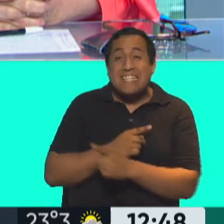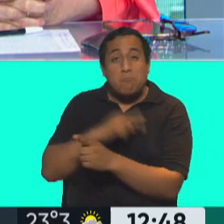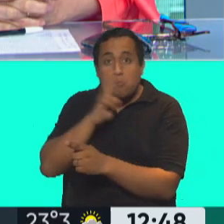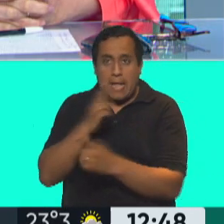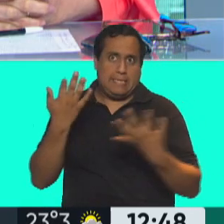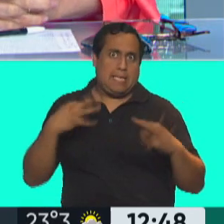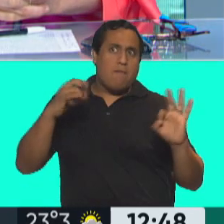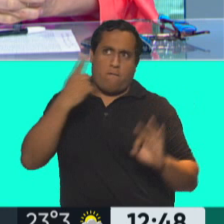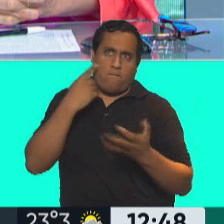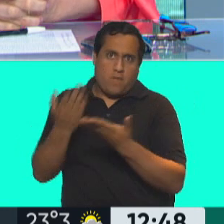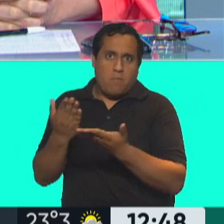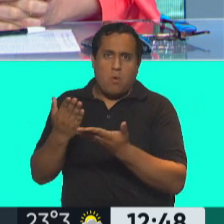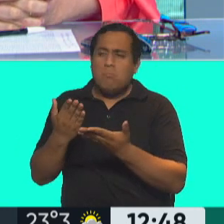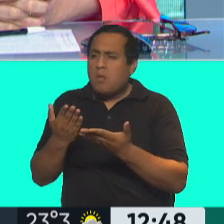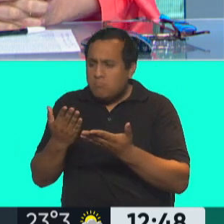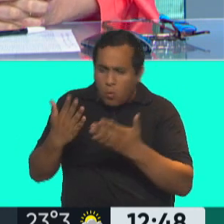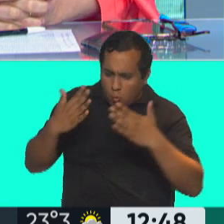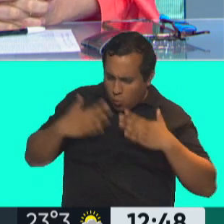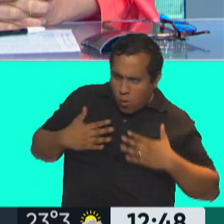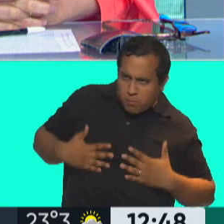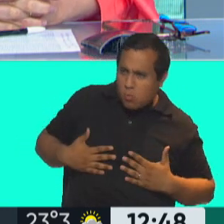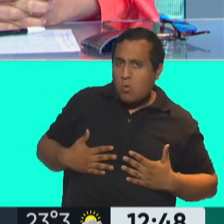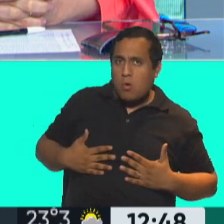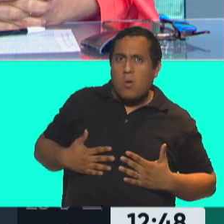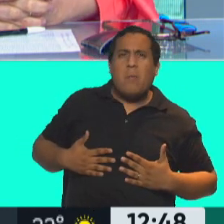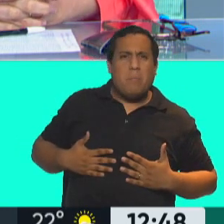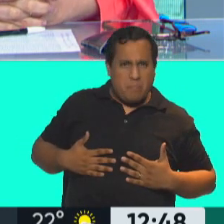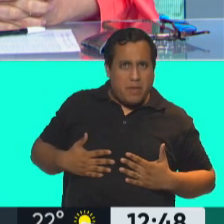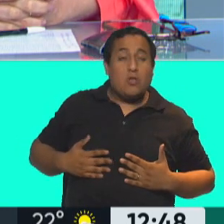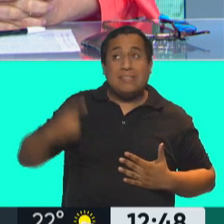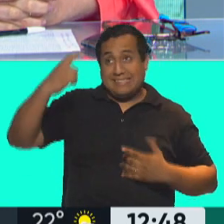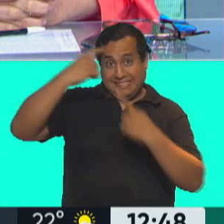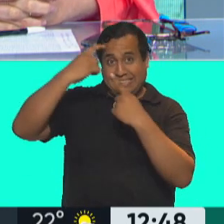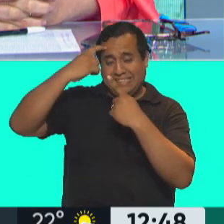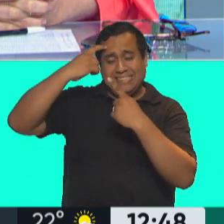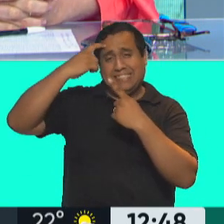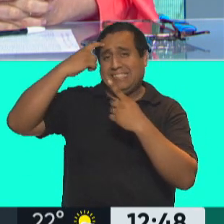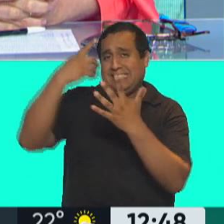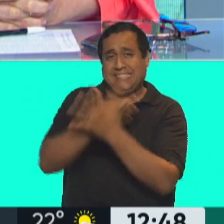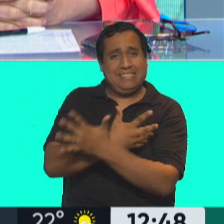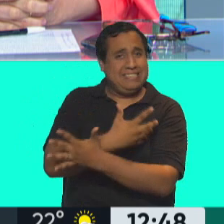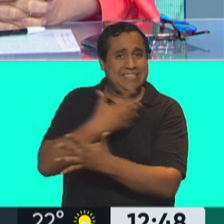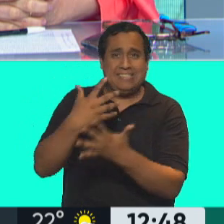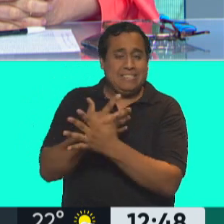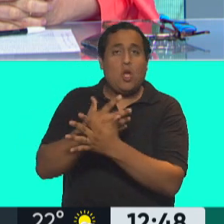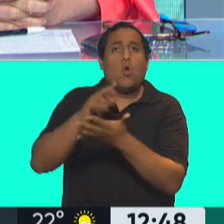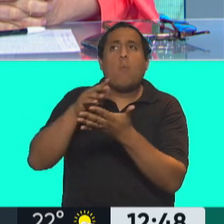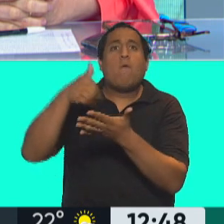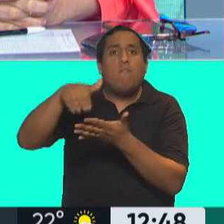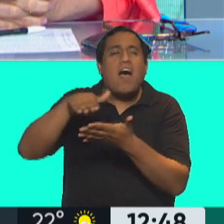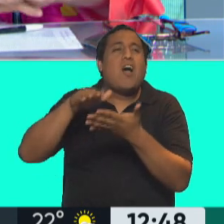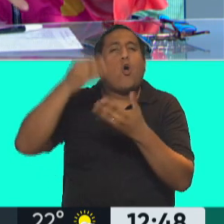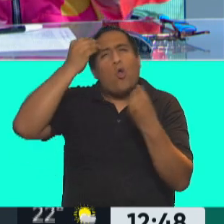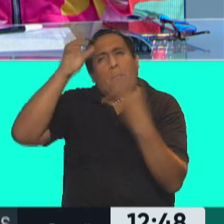sobrevivió su cuerpo pero el daño que tiene su psiquis yo se pueda reparar porque la verdad que